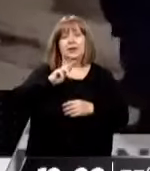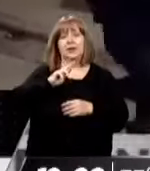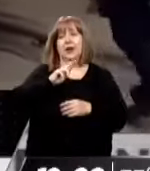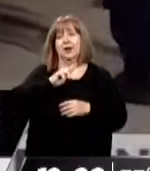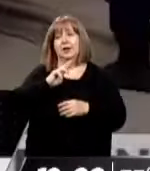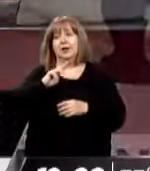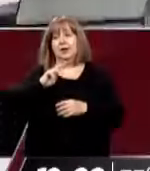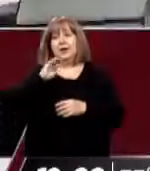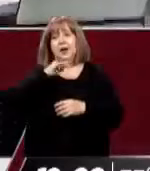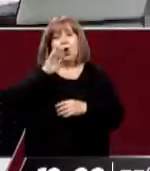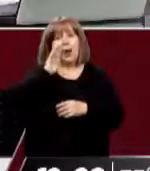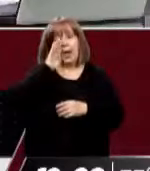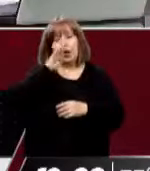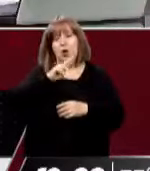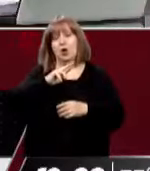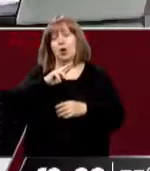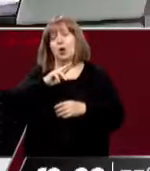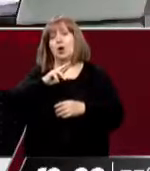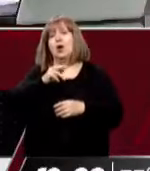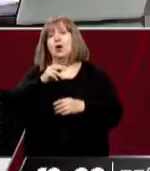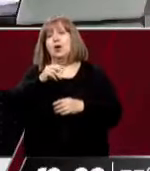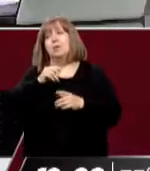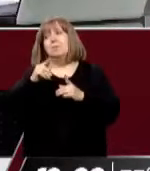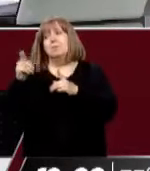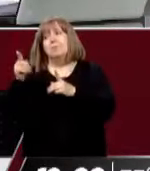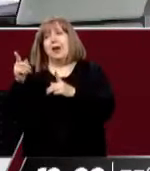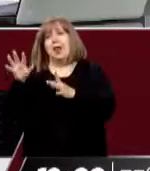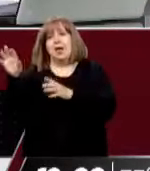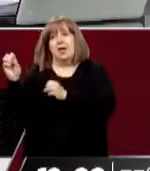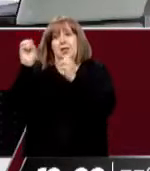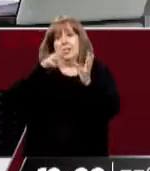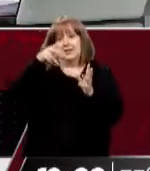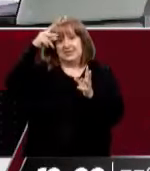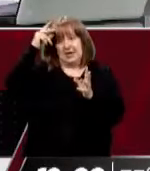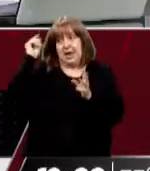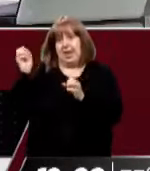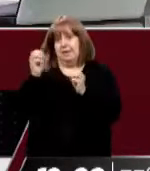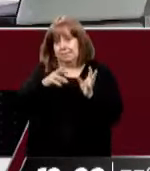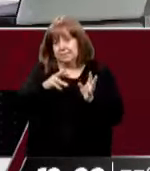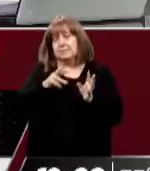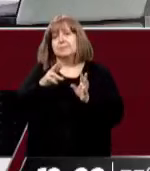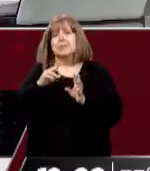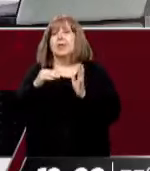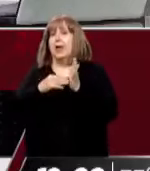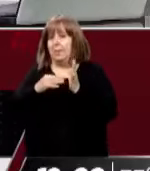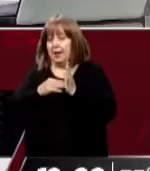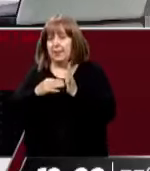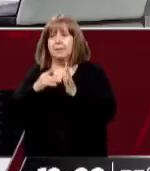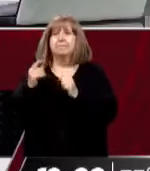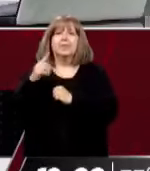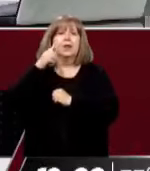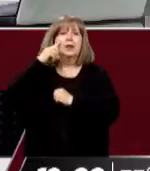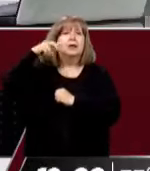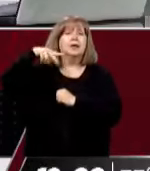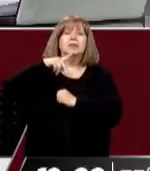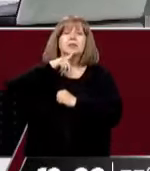extraditarlo. Bueno, hay dos situaciones, Pablo. Por un lado, lo que va a pedir Chile y también el Interpol, lo que ya dispuso antes